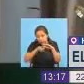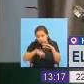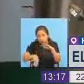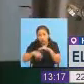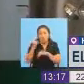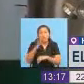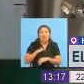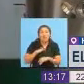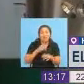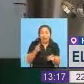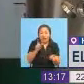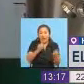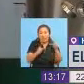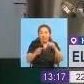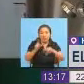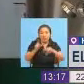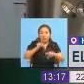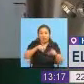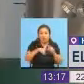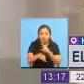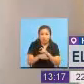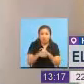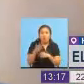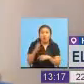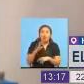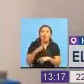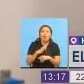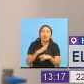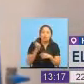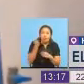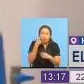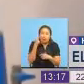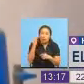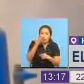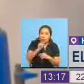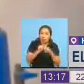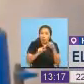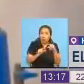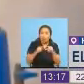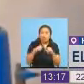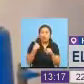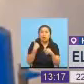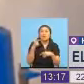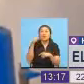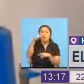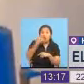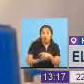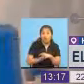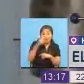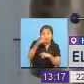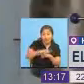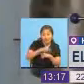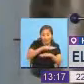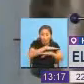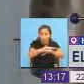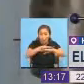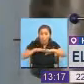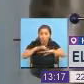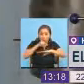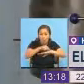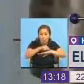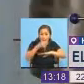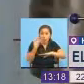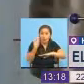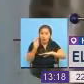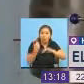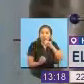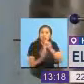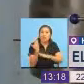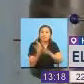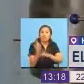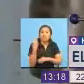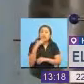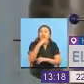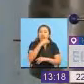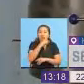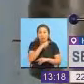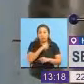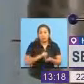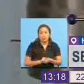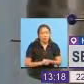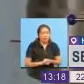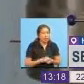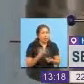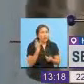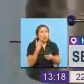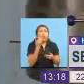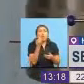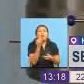el laboratorio para equiparnos recién, ¿ves? Pero bueno, eso es con lo que se cuenta la bodega, lo básico, para poder hacer el vino, digamos. ¿Qué capacidad